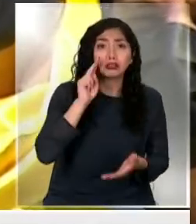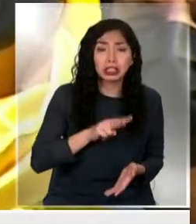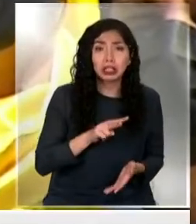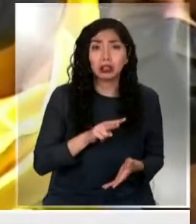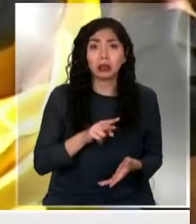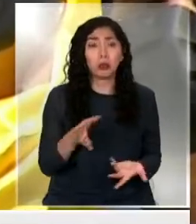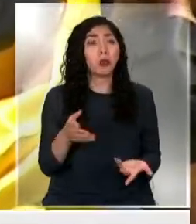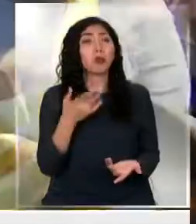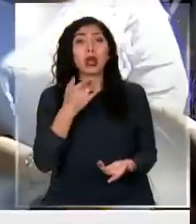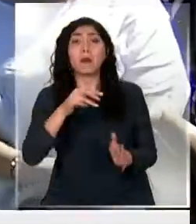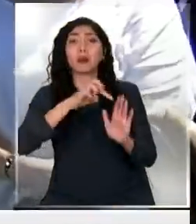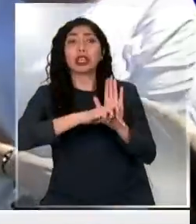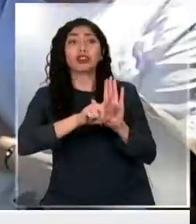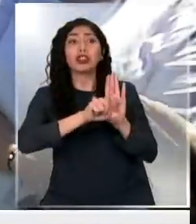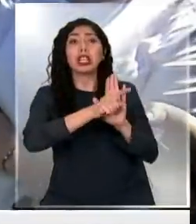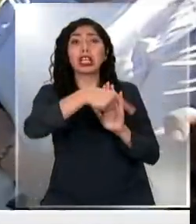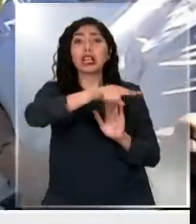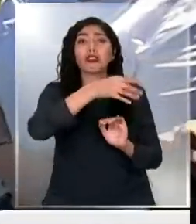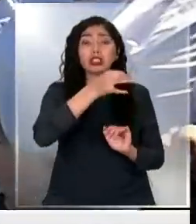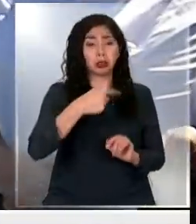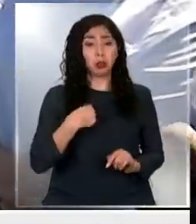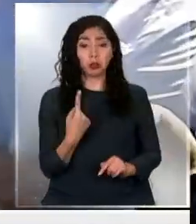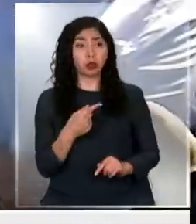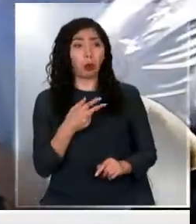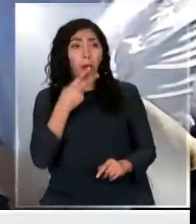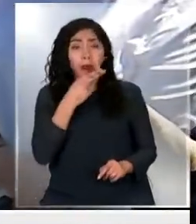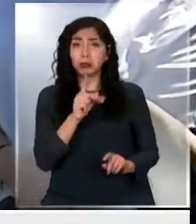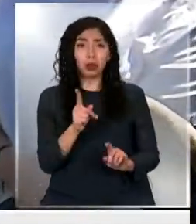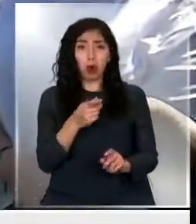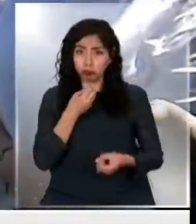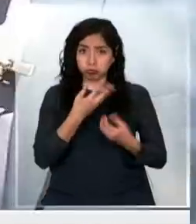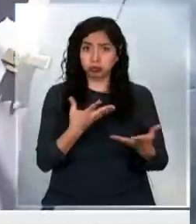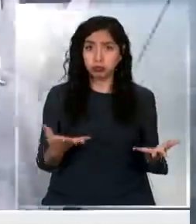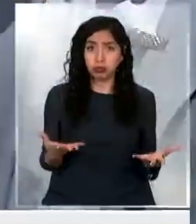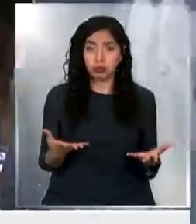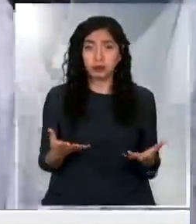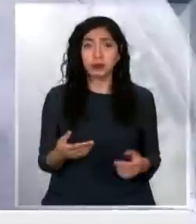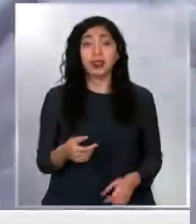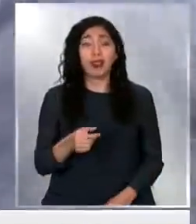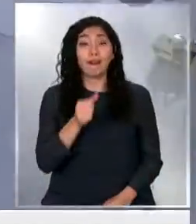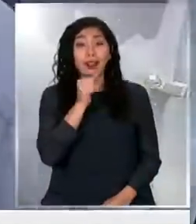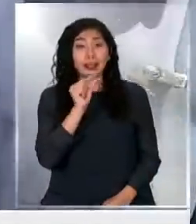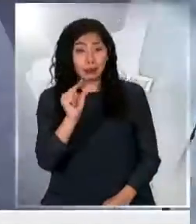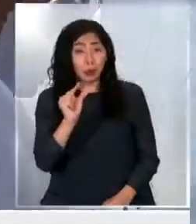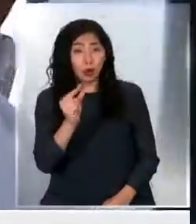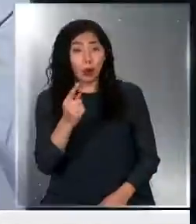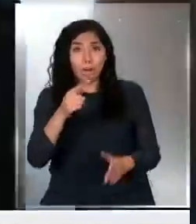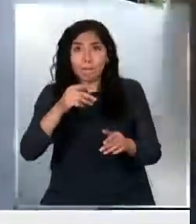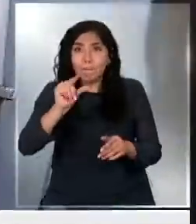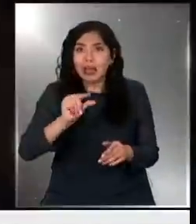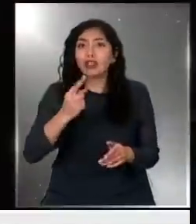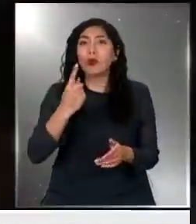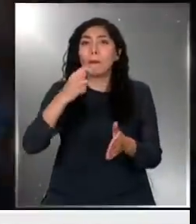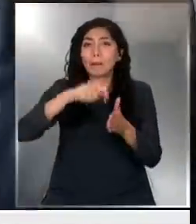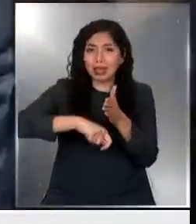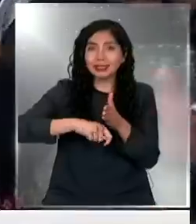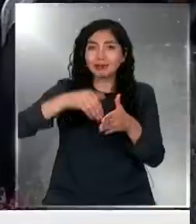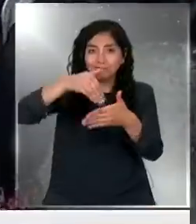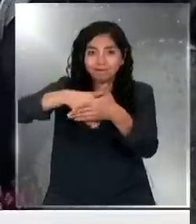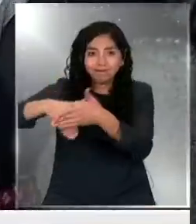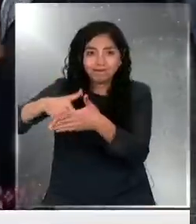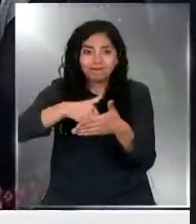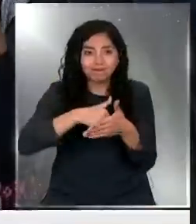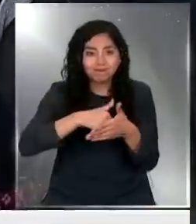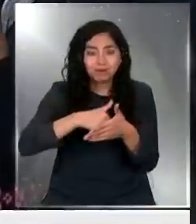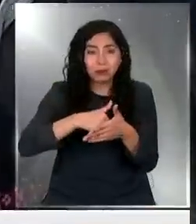proyectos de ley que ellos presentan. Quedan poco más de 3 semanas de franja electoral y menos de 1 mes para las elecciones presidenciales.